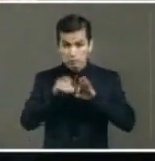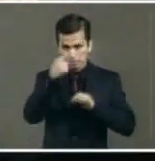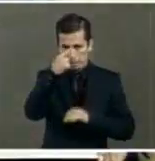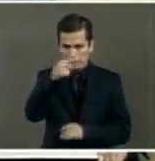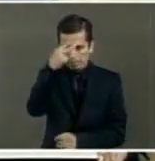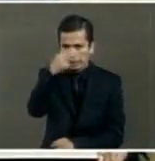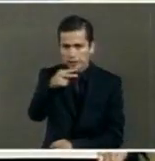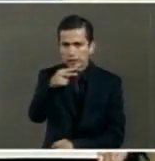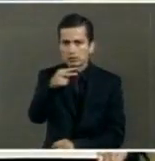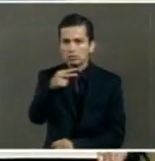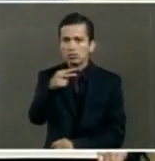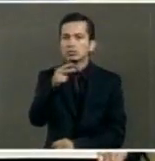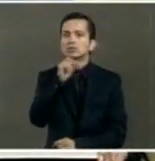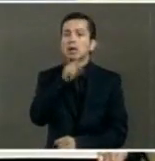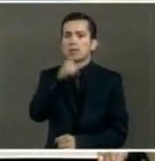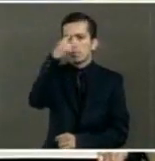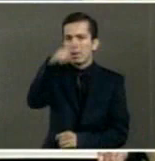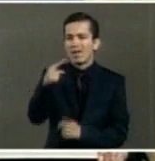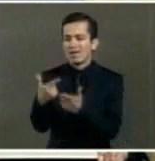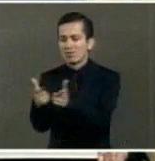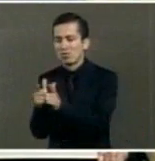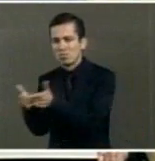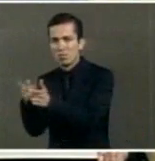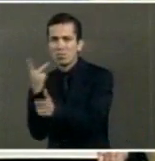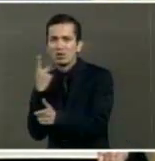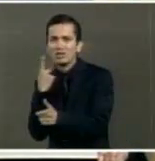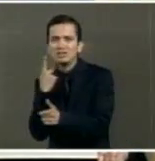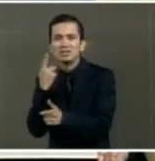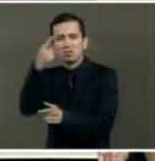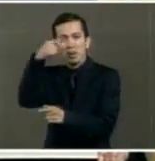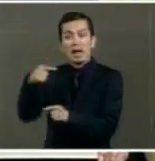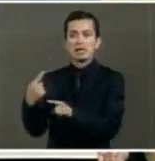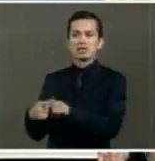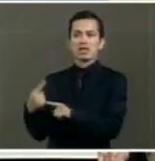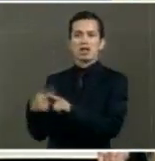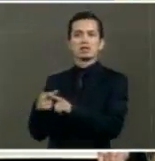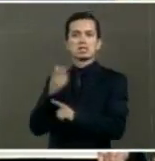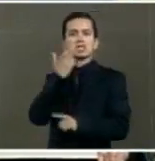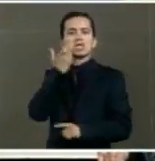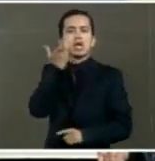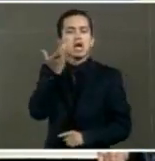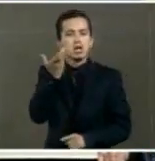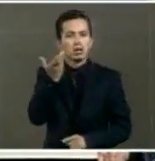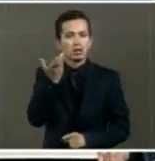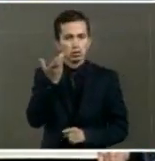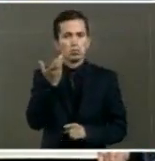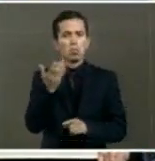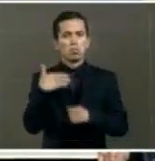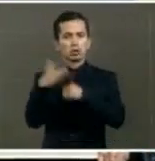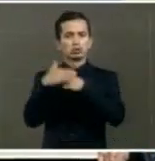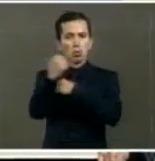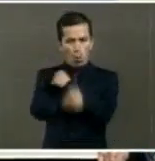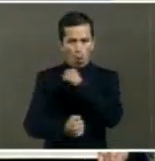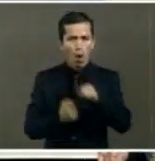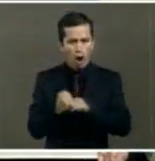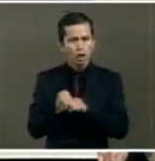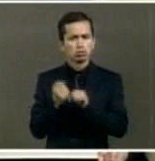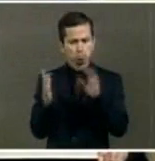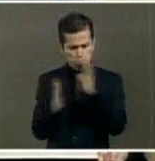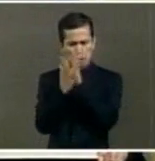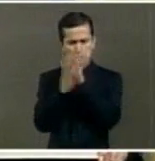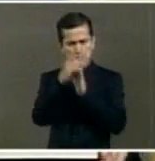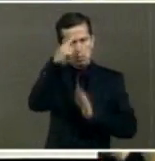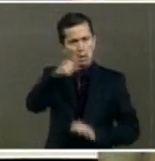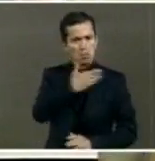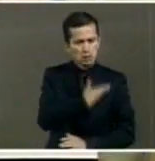además, para los partidos y candidatos, para quienes busquen ser electos el próximo año, que